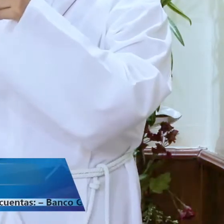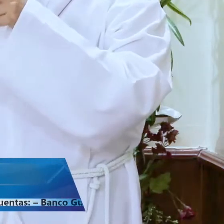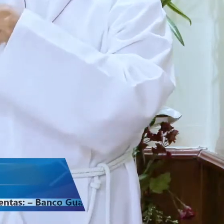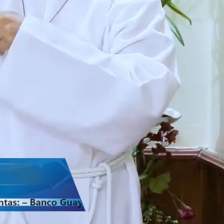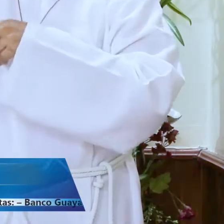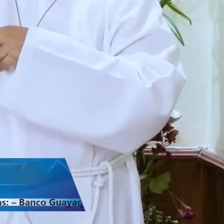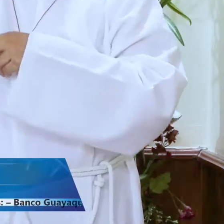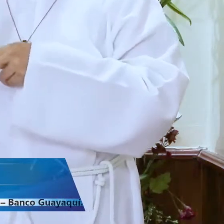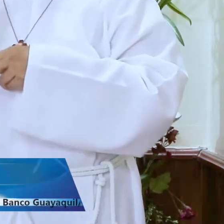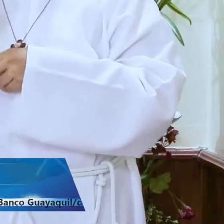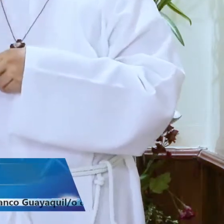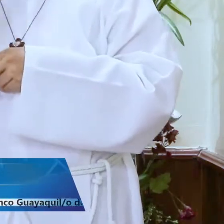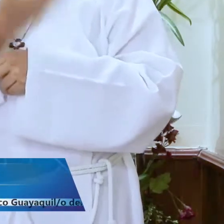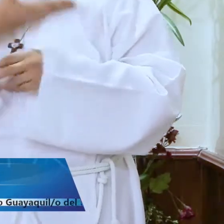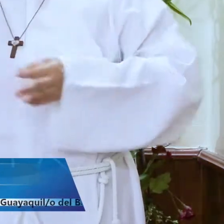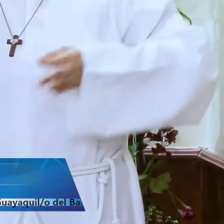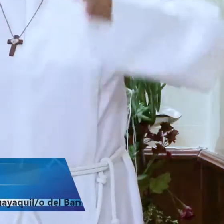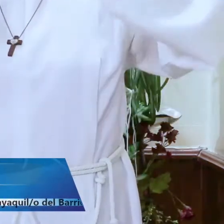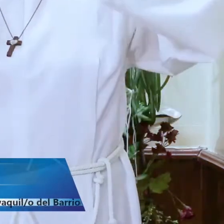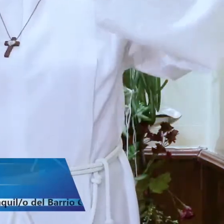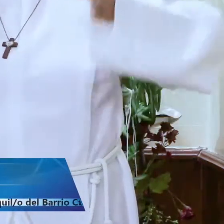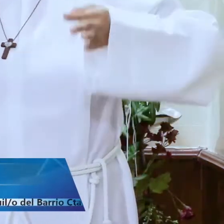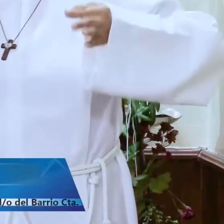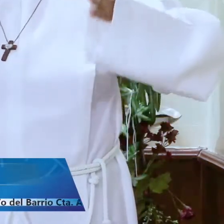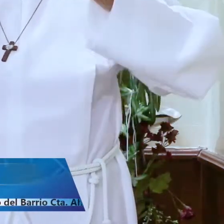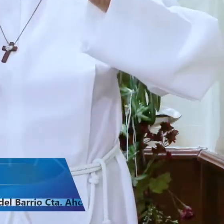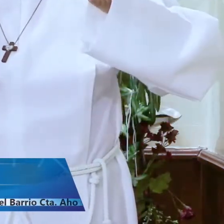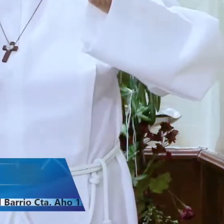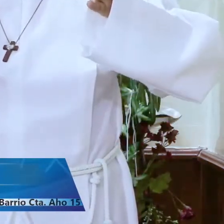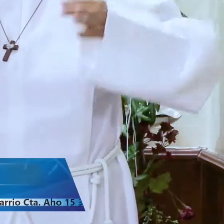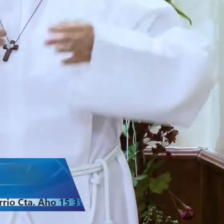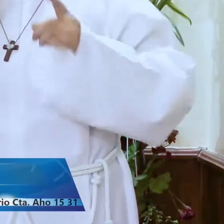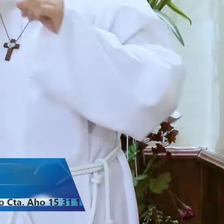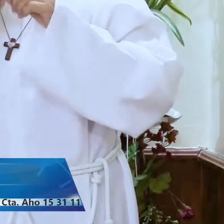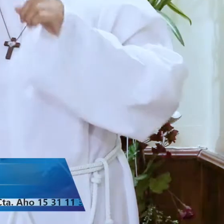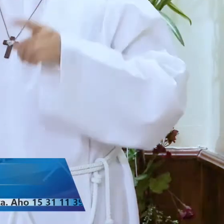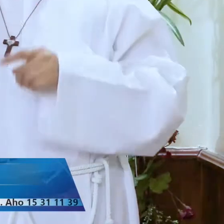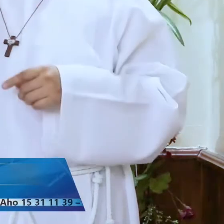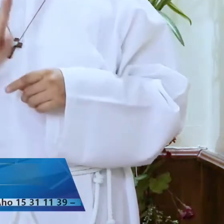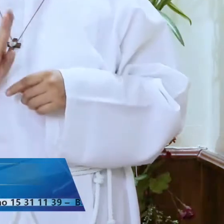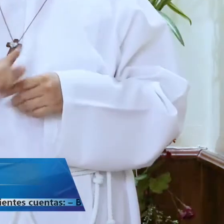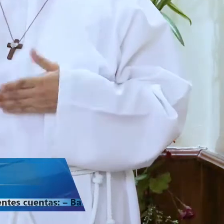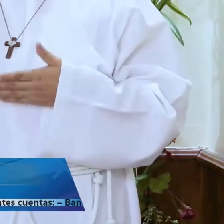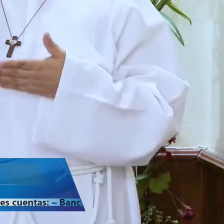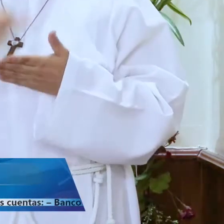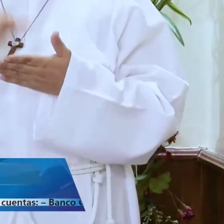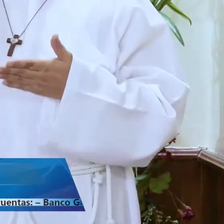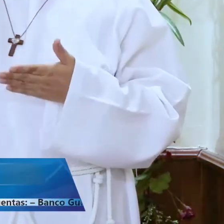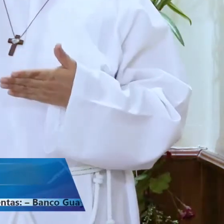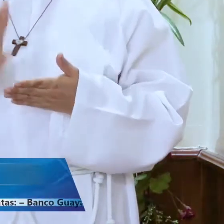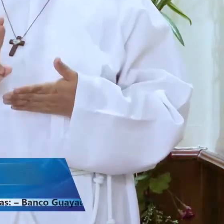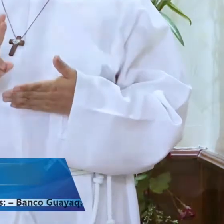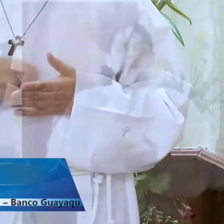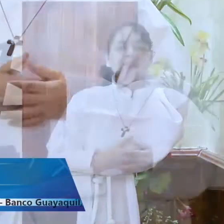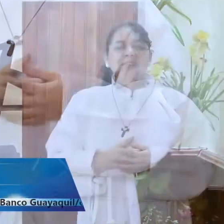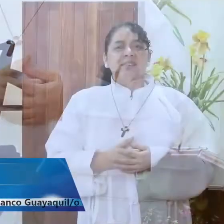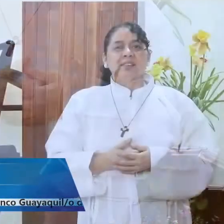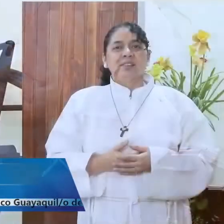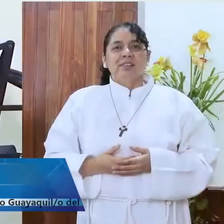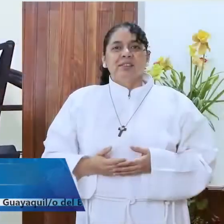señor es nuestra justicia palabra de dios te alabamos sr